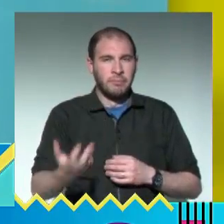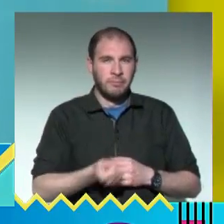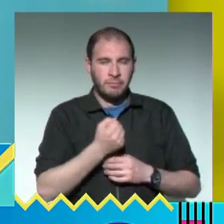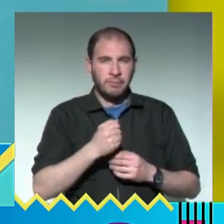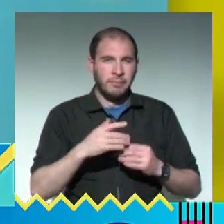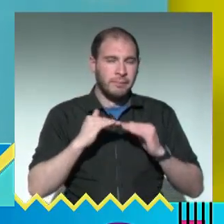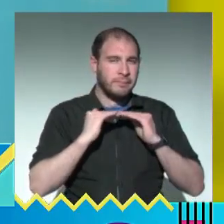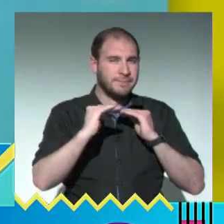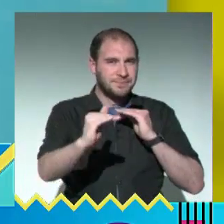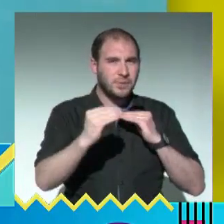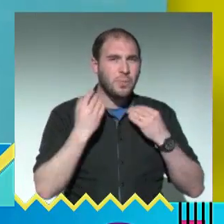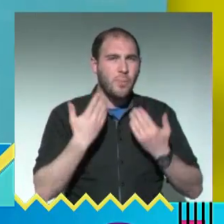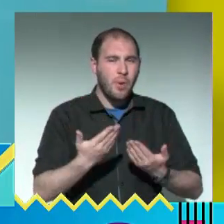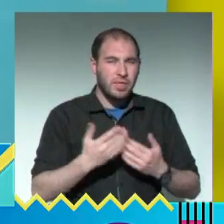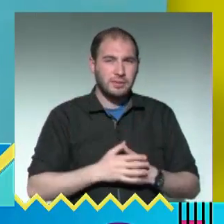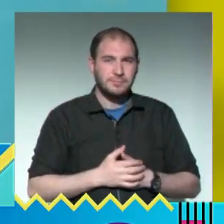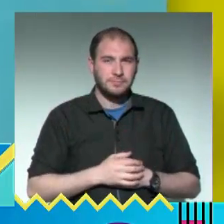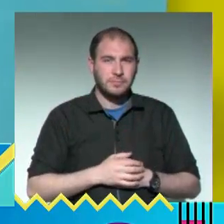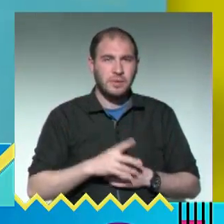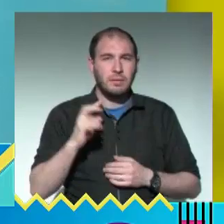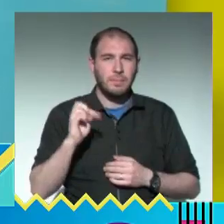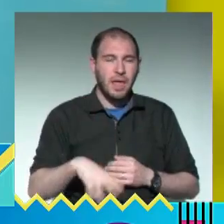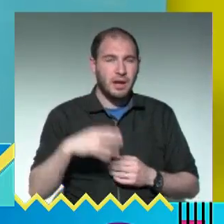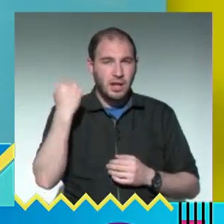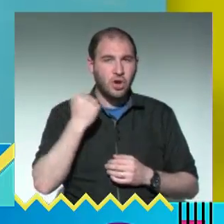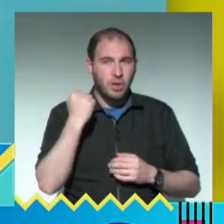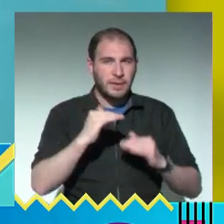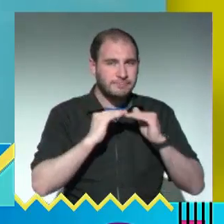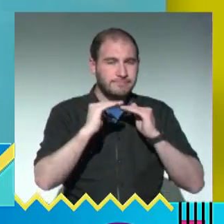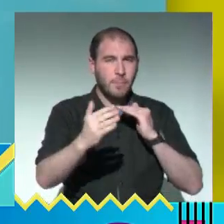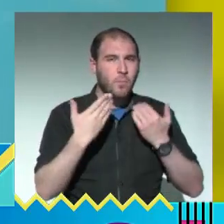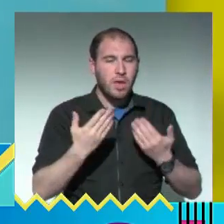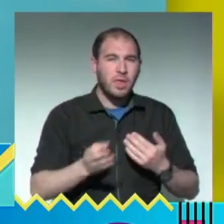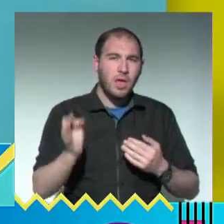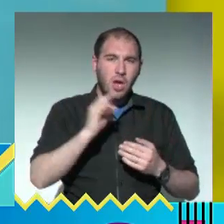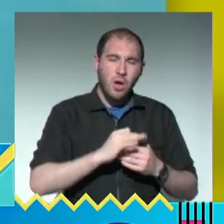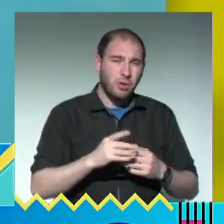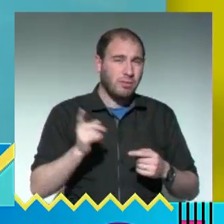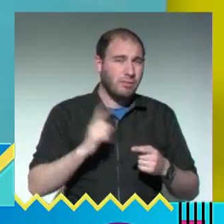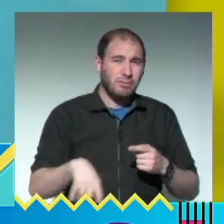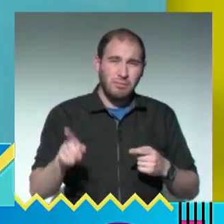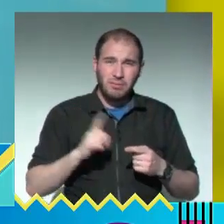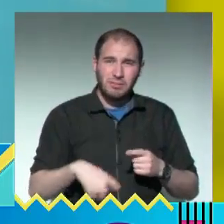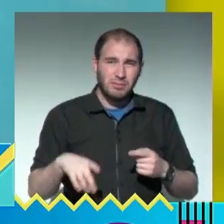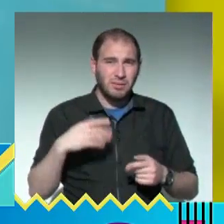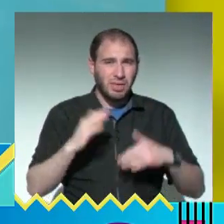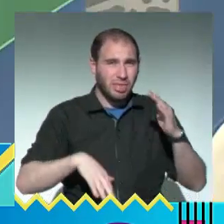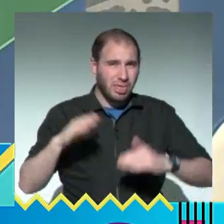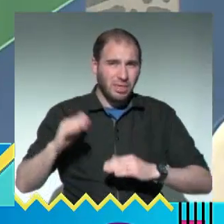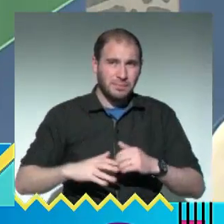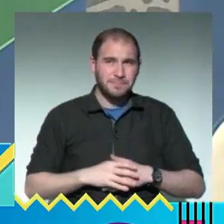esa constancia en lograr de quizás una política económica más estable o vamos a seguir en la constancia de esta inestabilidad?